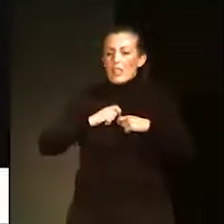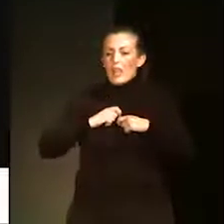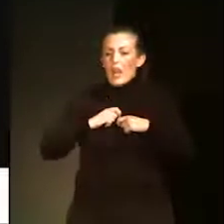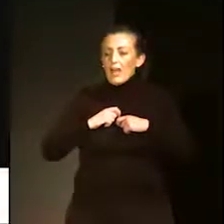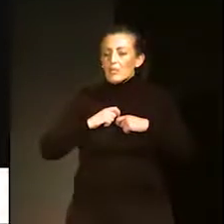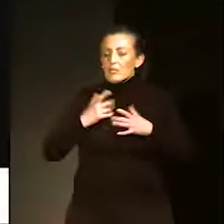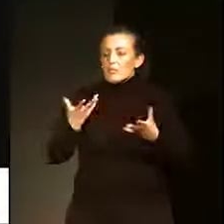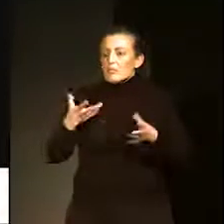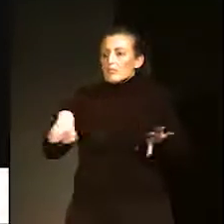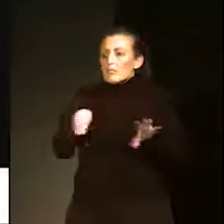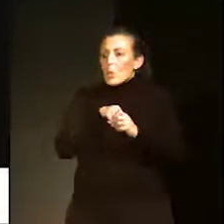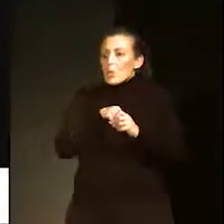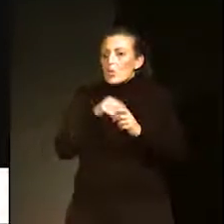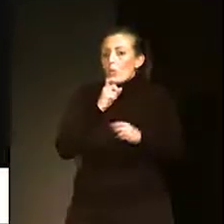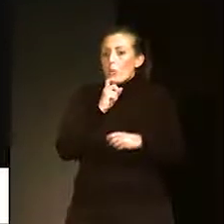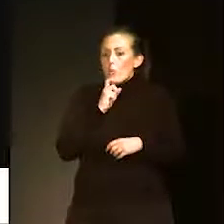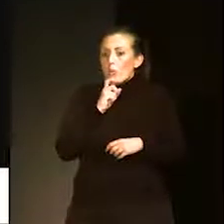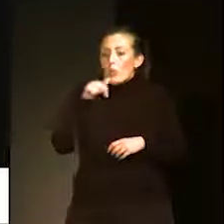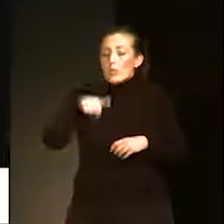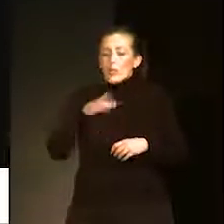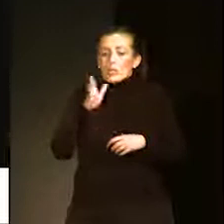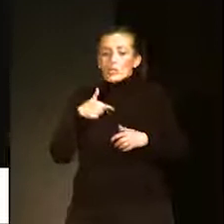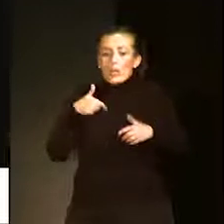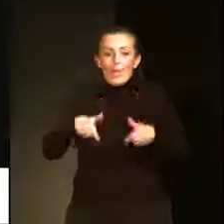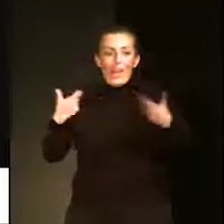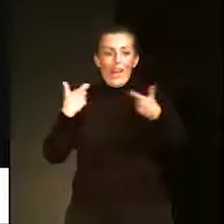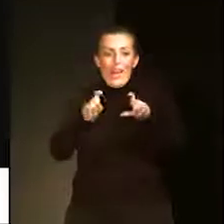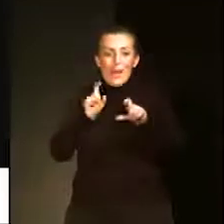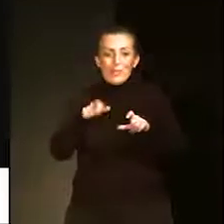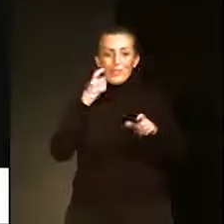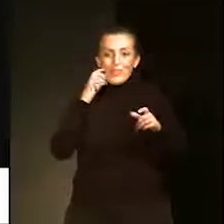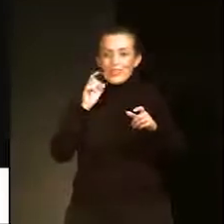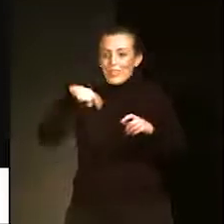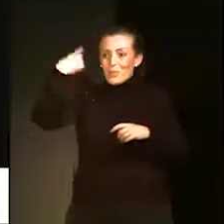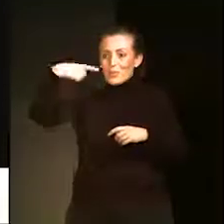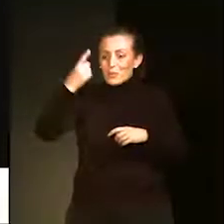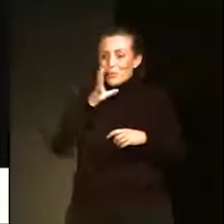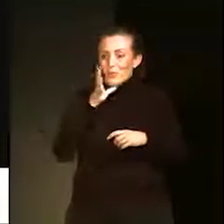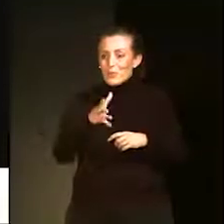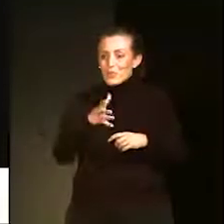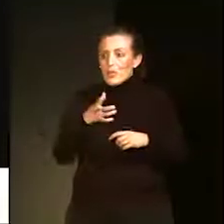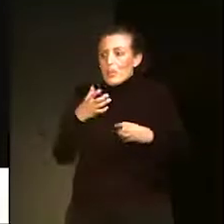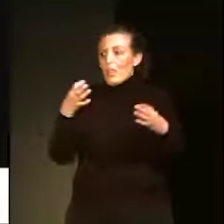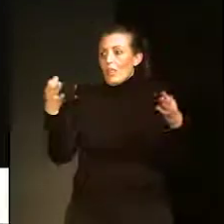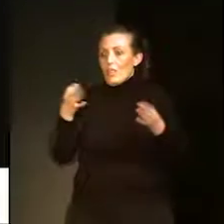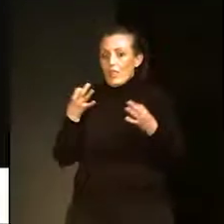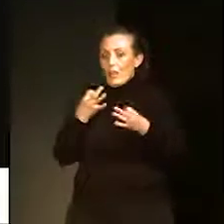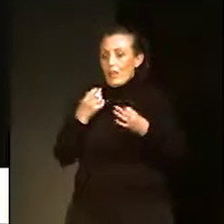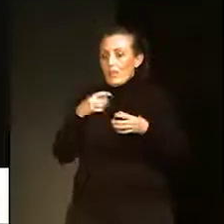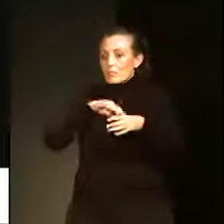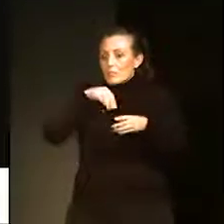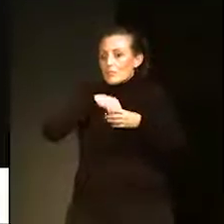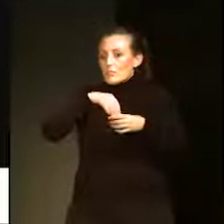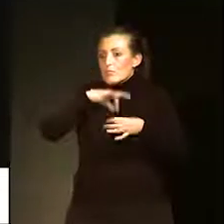exclusión, pero además en este ámbito y en este espacio como es el de la cultura no debería ni más ni menos